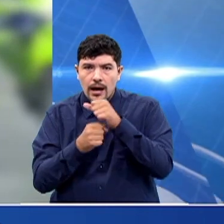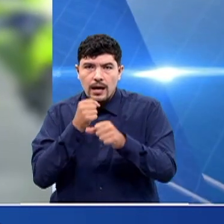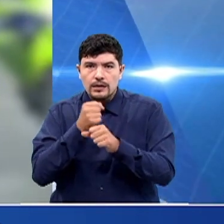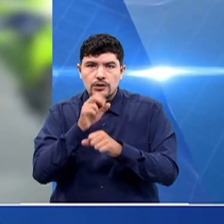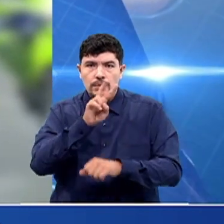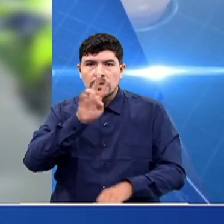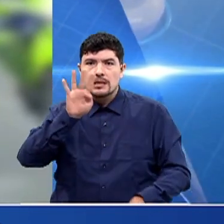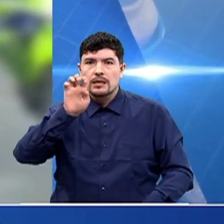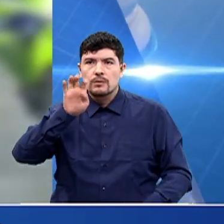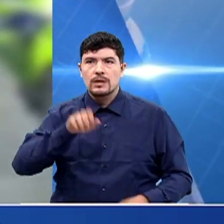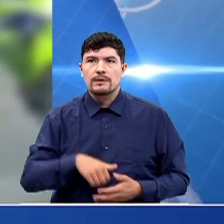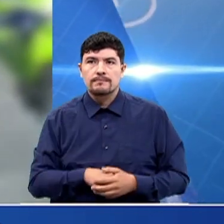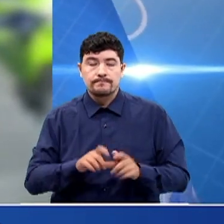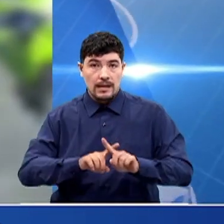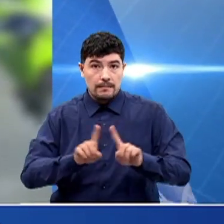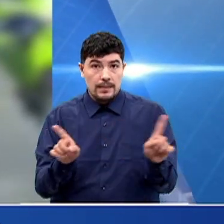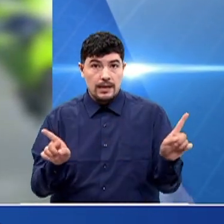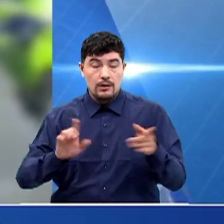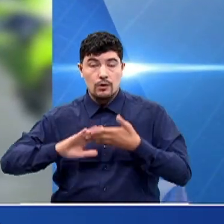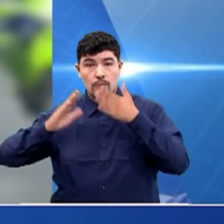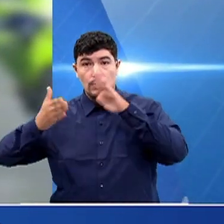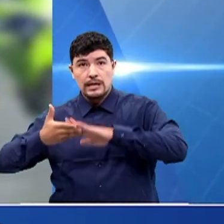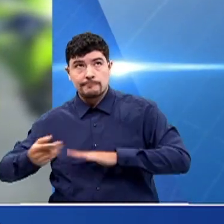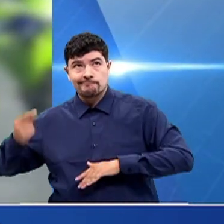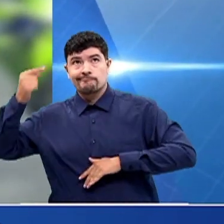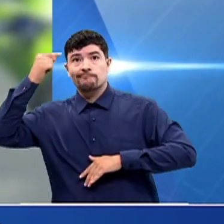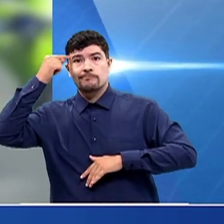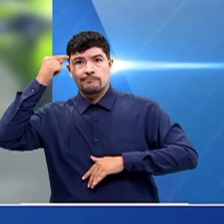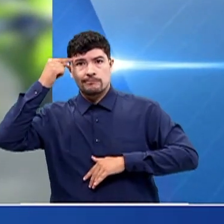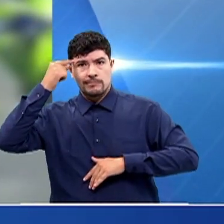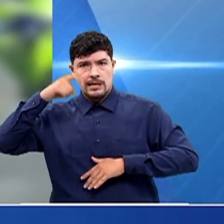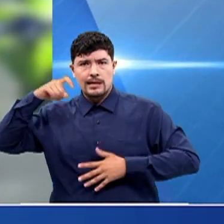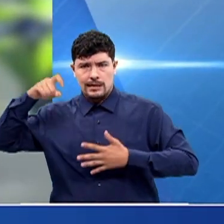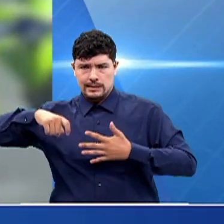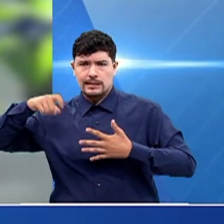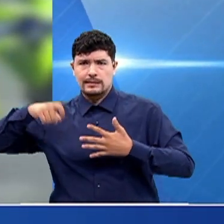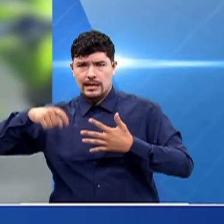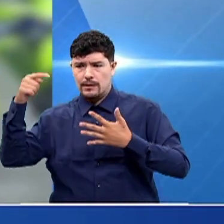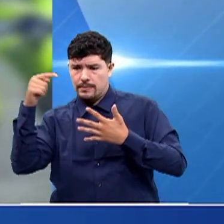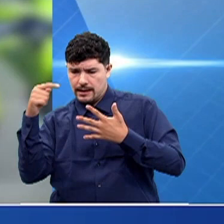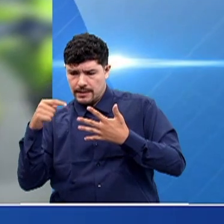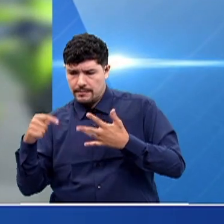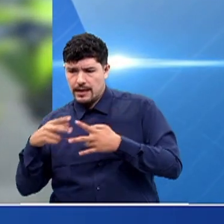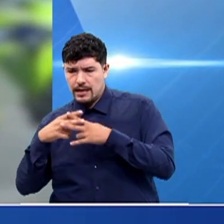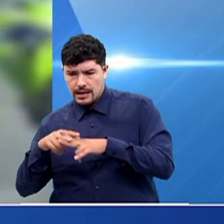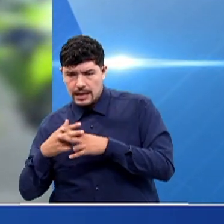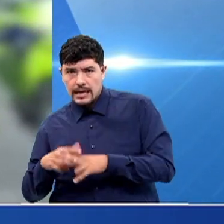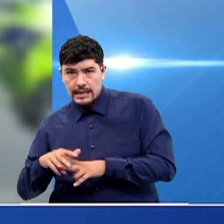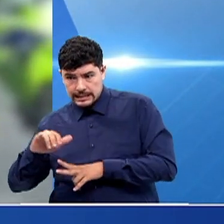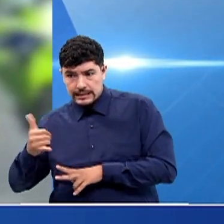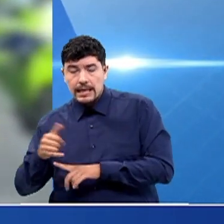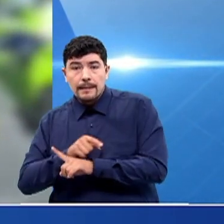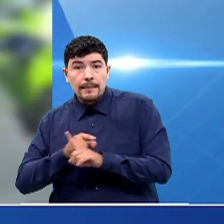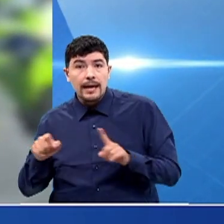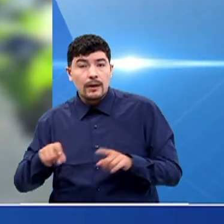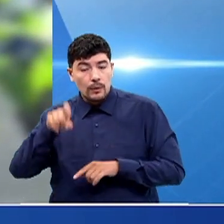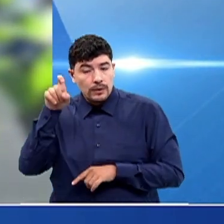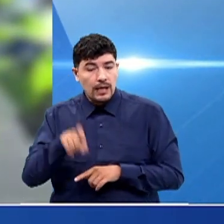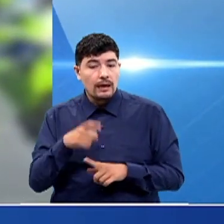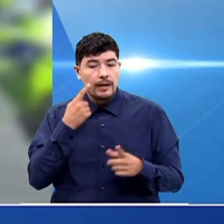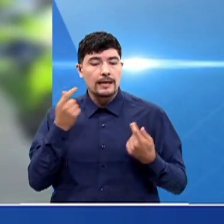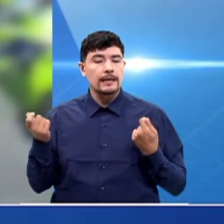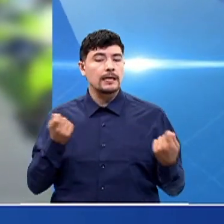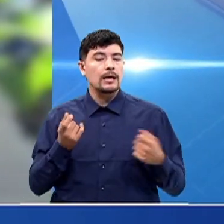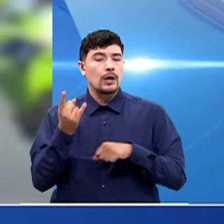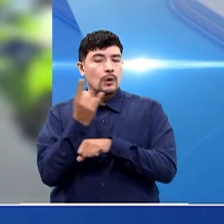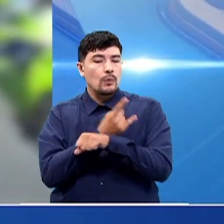de edad. Sin embargo, para la comunidad, aunque son necesarias ese tipo de herramientas, debe existir un parámetro de uso